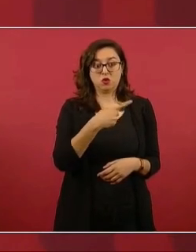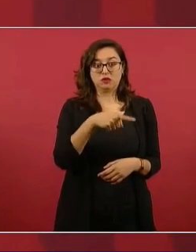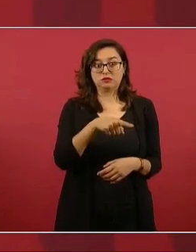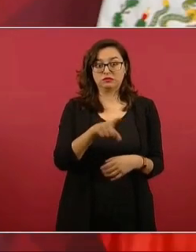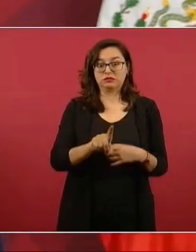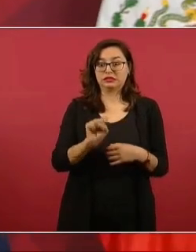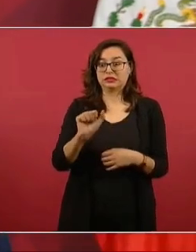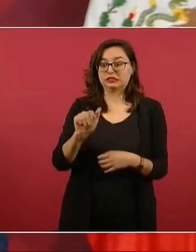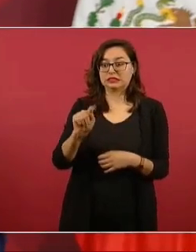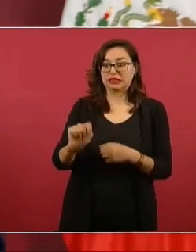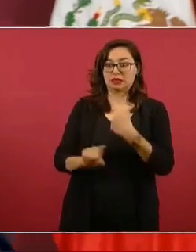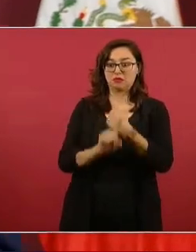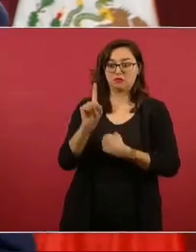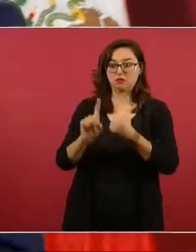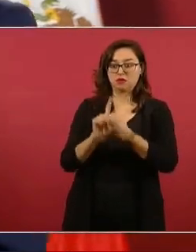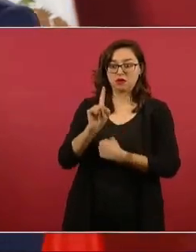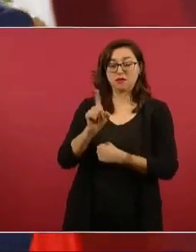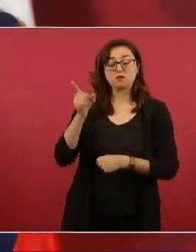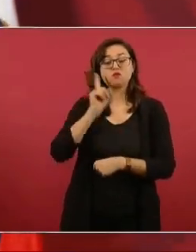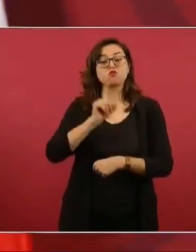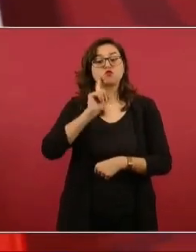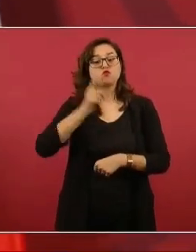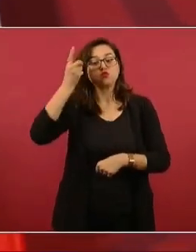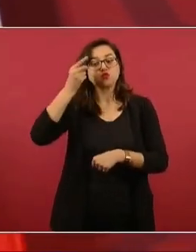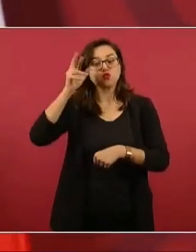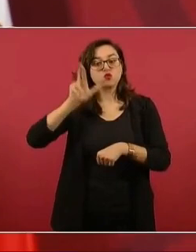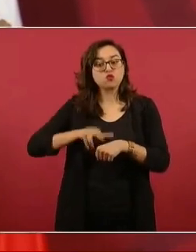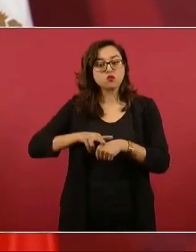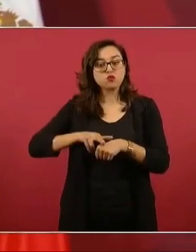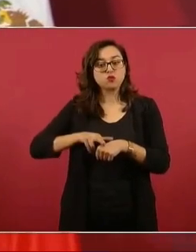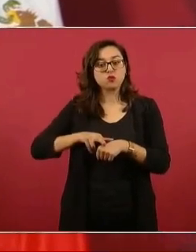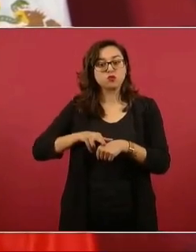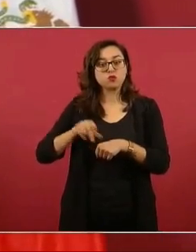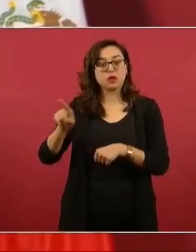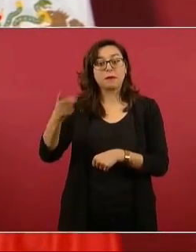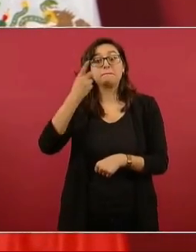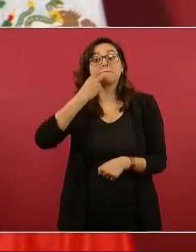me decía la directora del SAT que